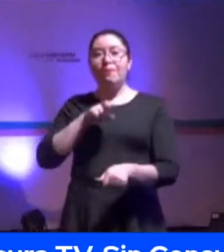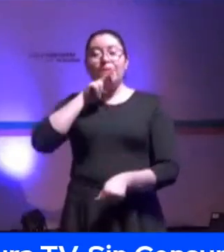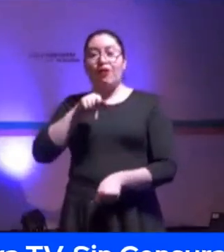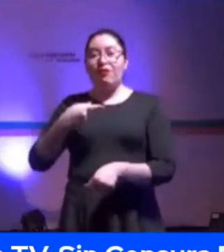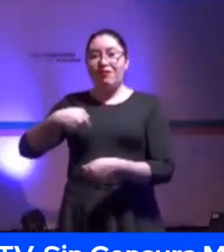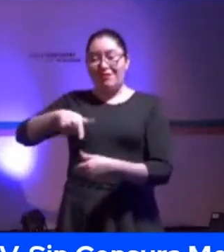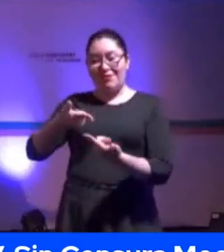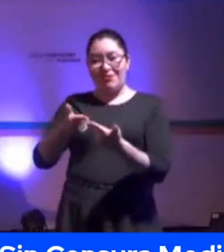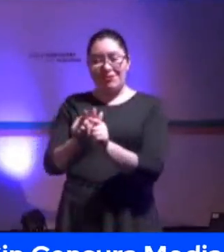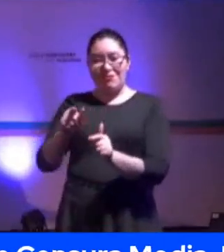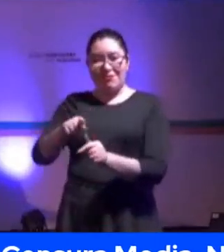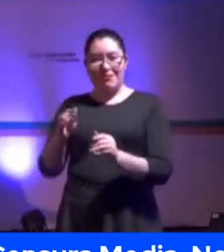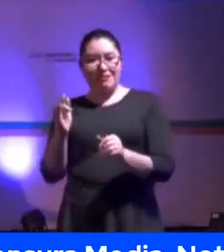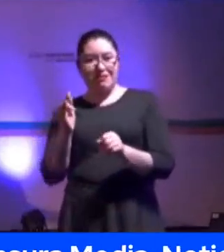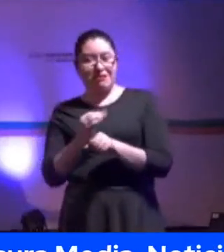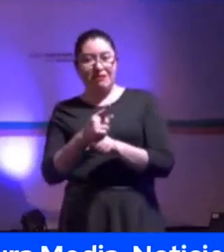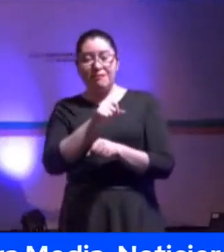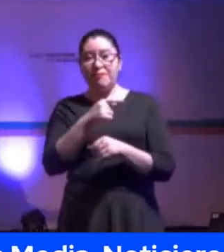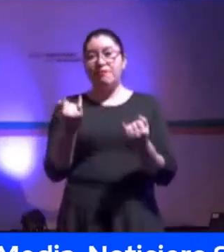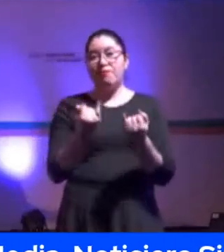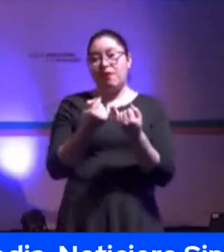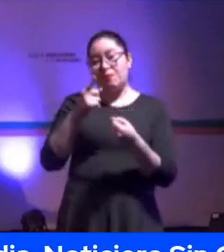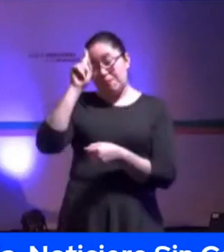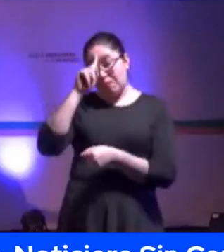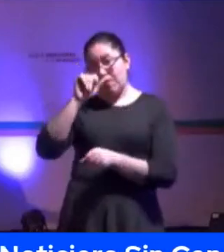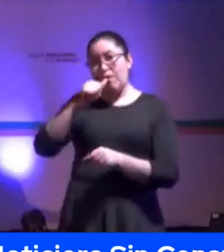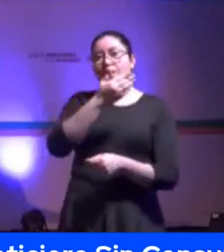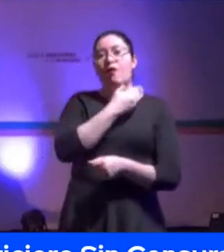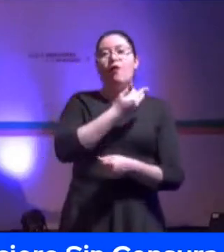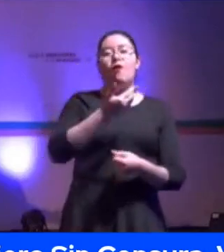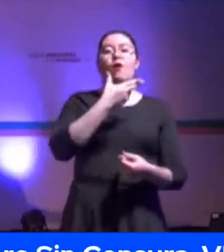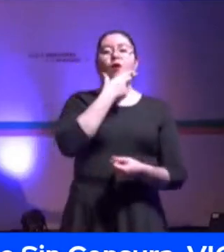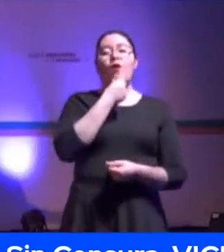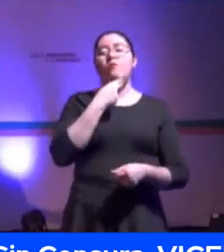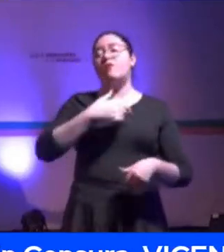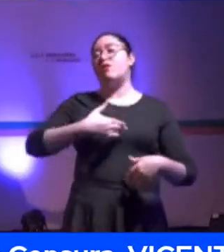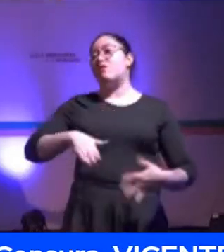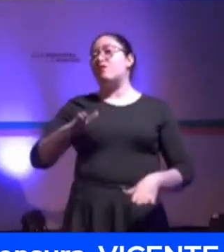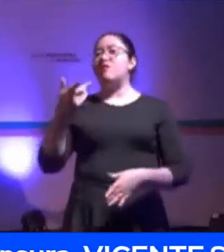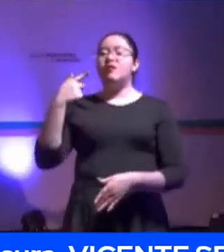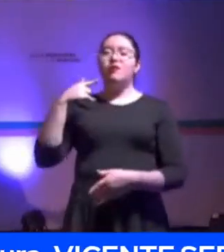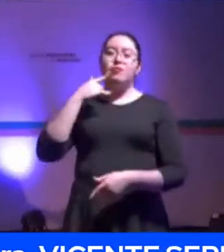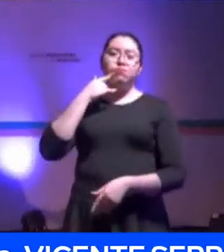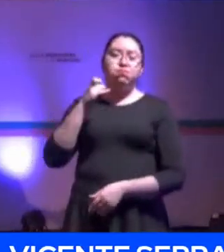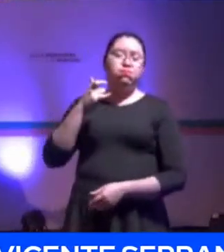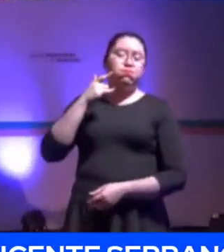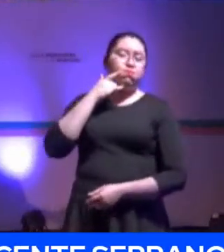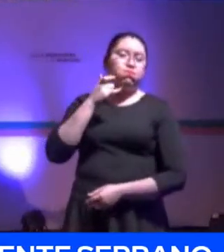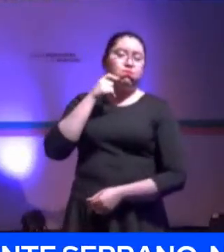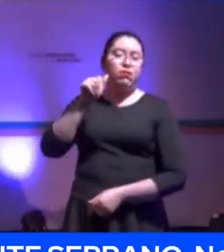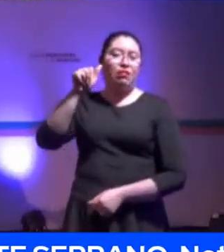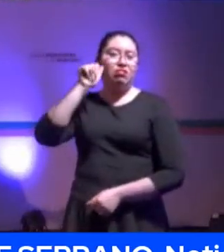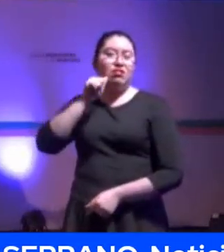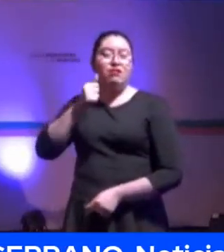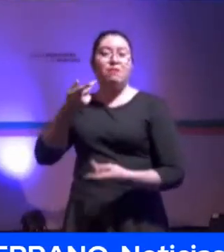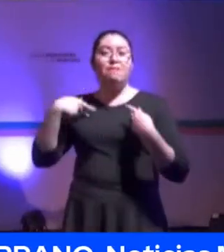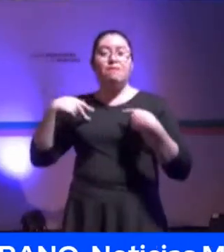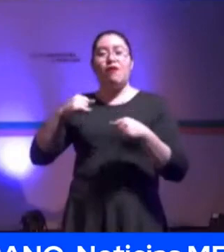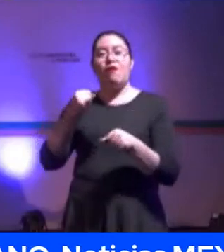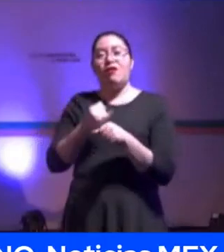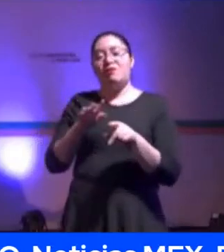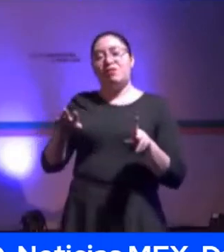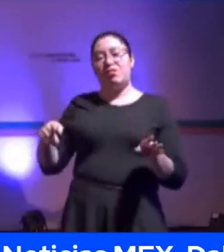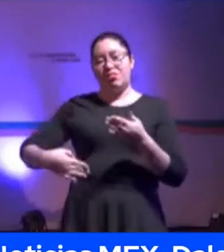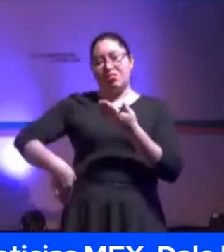sus militantes, y no a un hombre que lleva luchando justamente toda una vida con personajes justamente contra